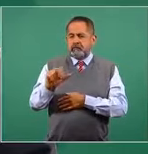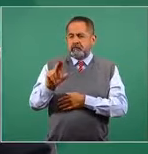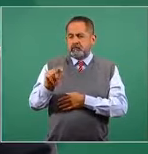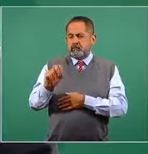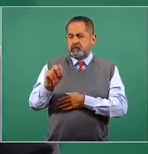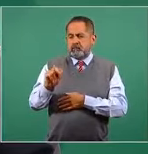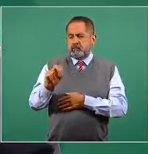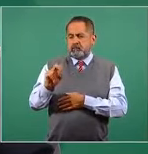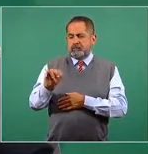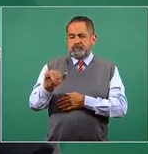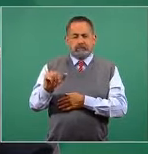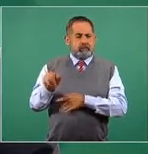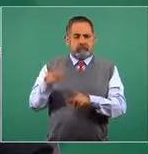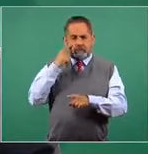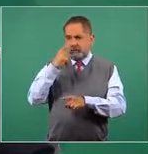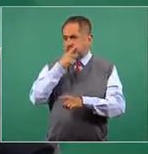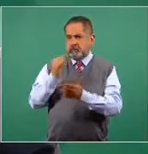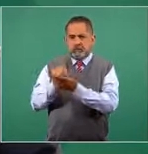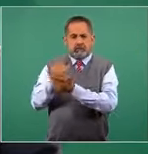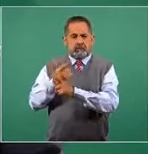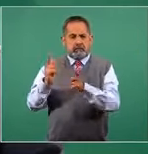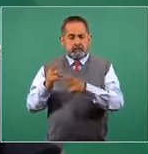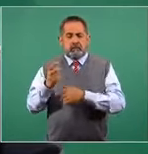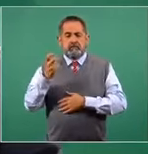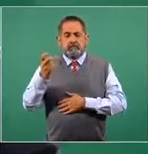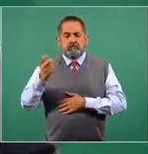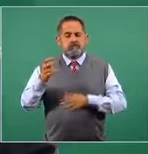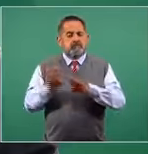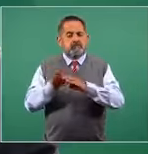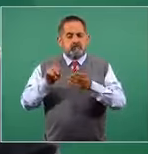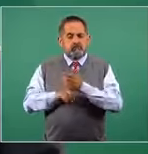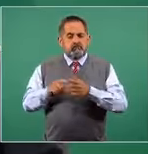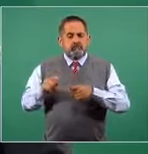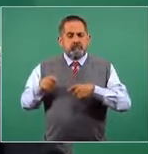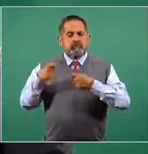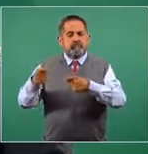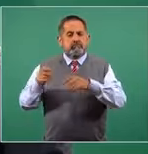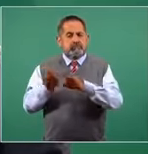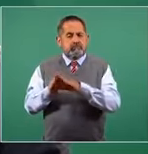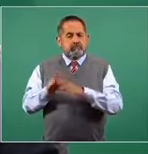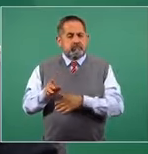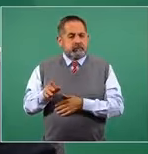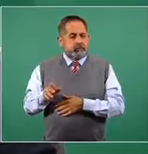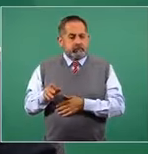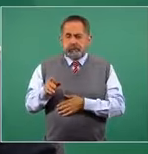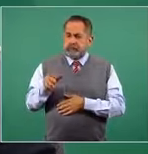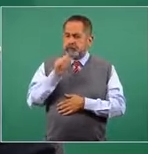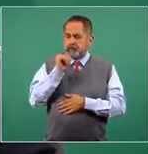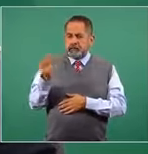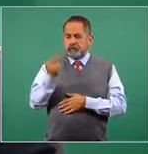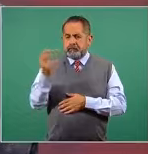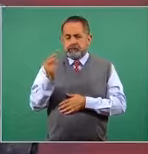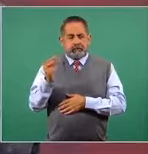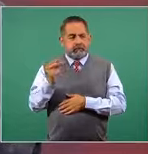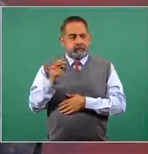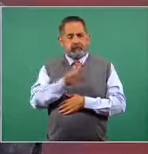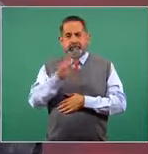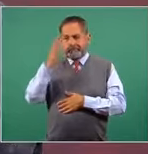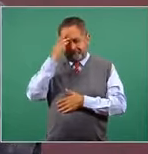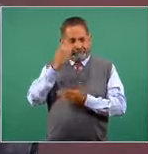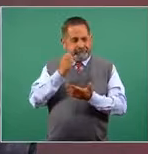facultad, la capacidad legal de emitir los títulos, no necesitan tener un reconocimiento secundario